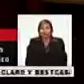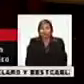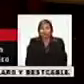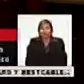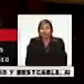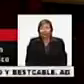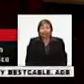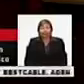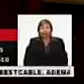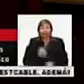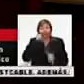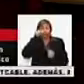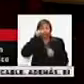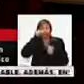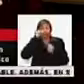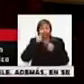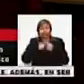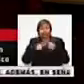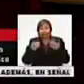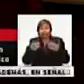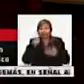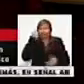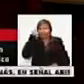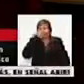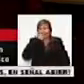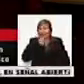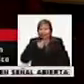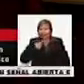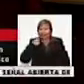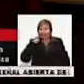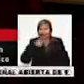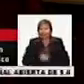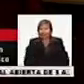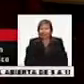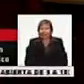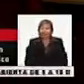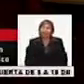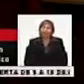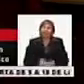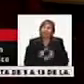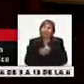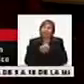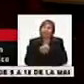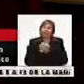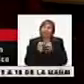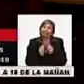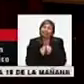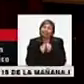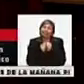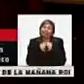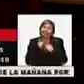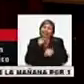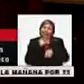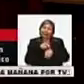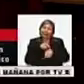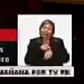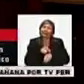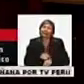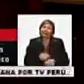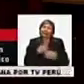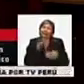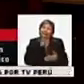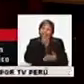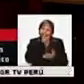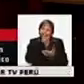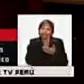Y recuerdo entonces, con estos rostros que acompañaron en esos momentos a este